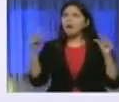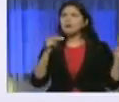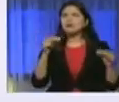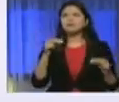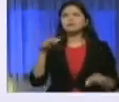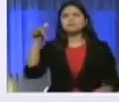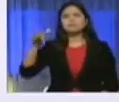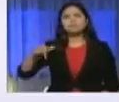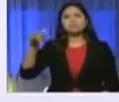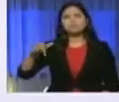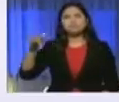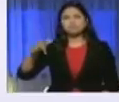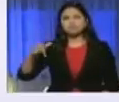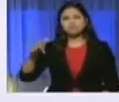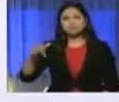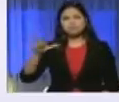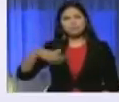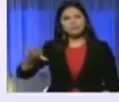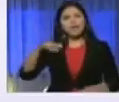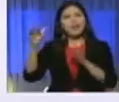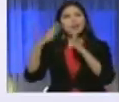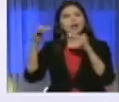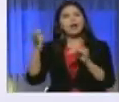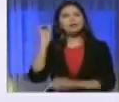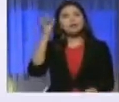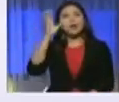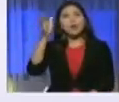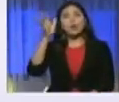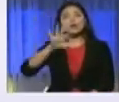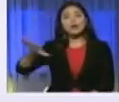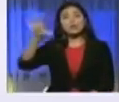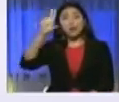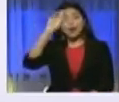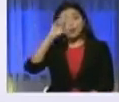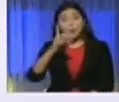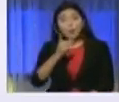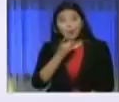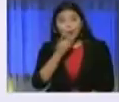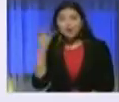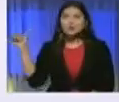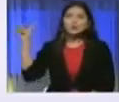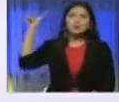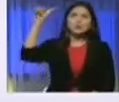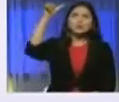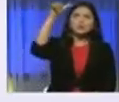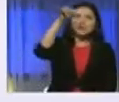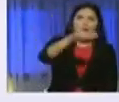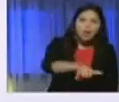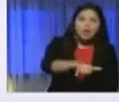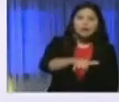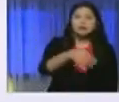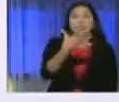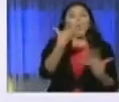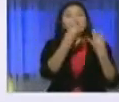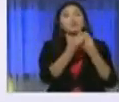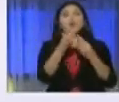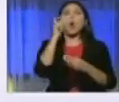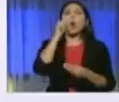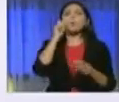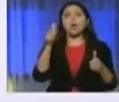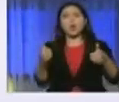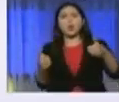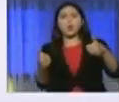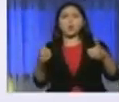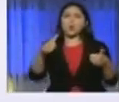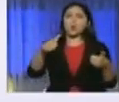Palacio del Congreso de República Dominicana hasta el aeropuerto con un copiloto de oro, ¿verdad,